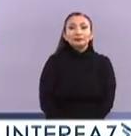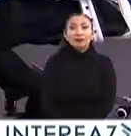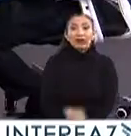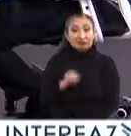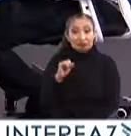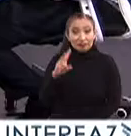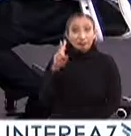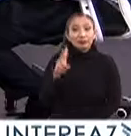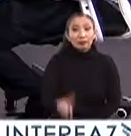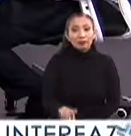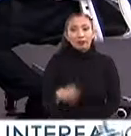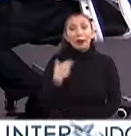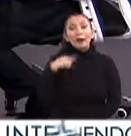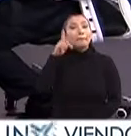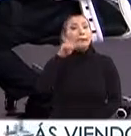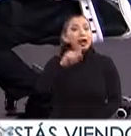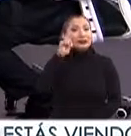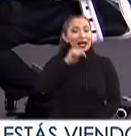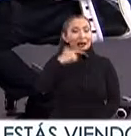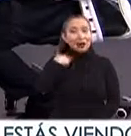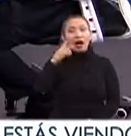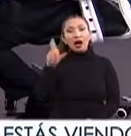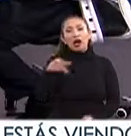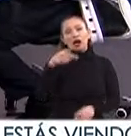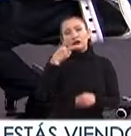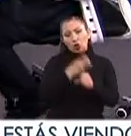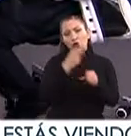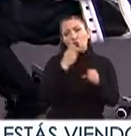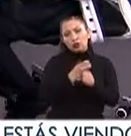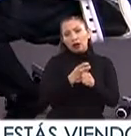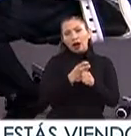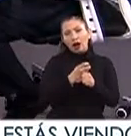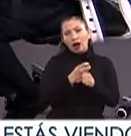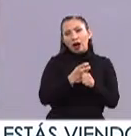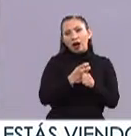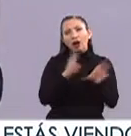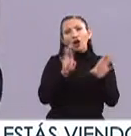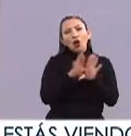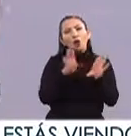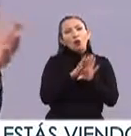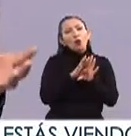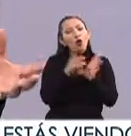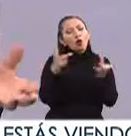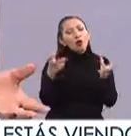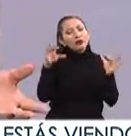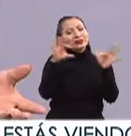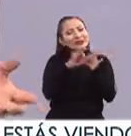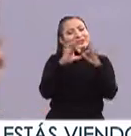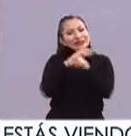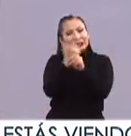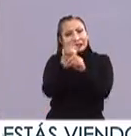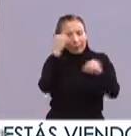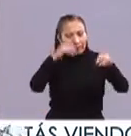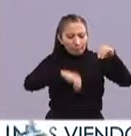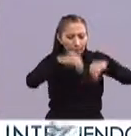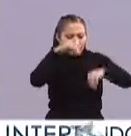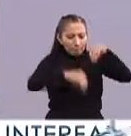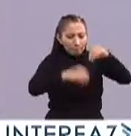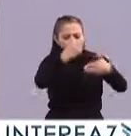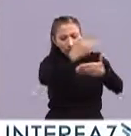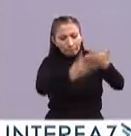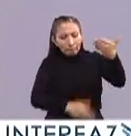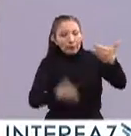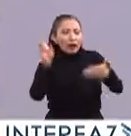es. De hecho, mañana, en la entrega de mañana, vamos a ver, cómo es que se conforma esta carrera. Vamos a ver